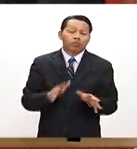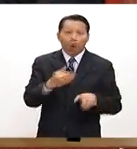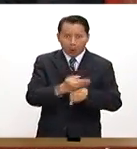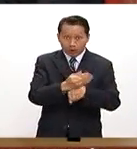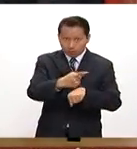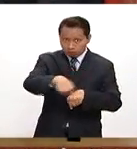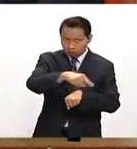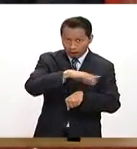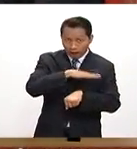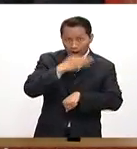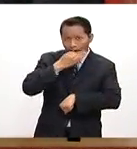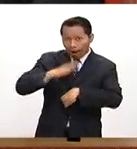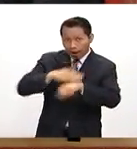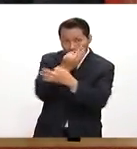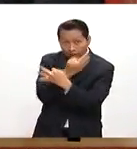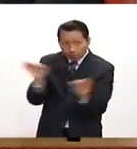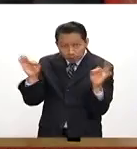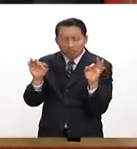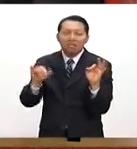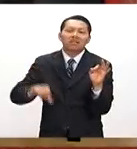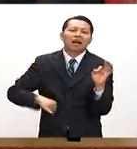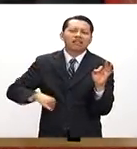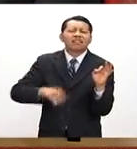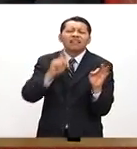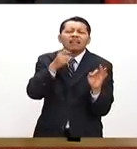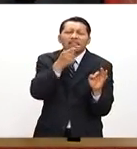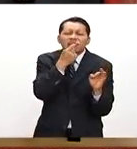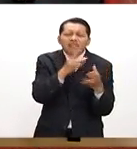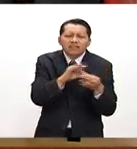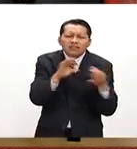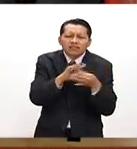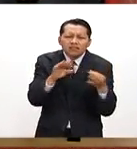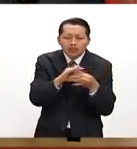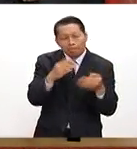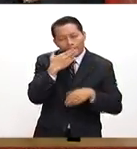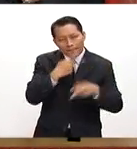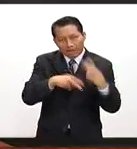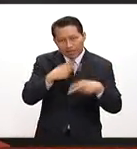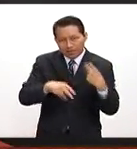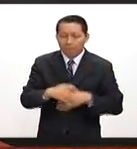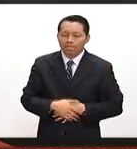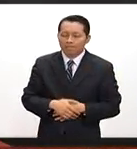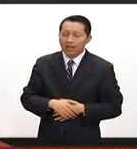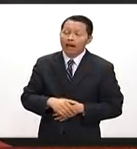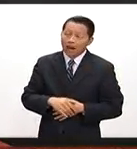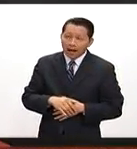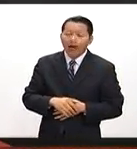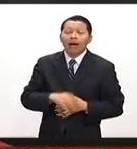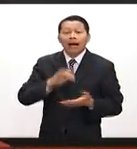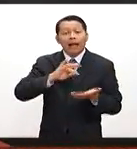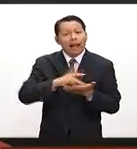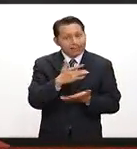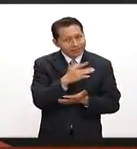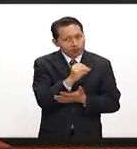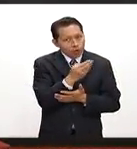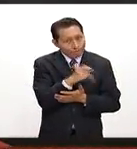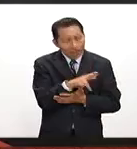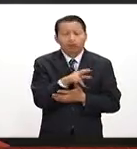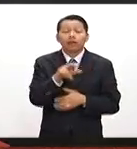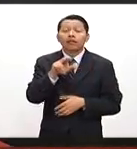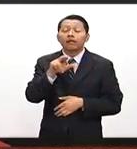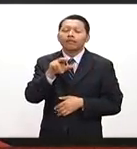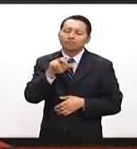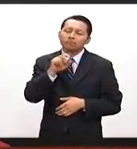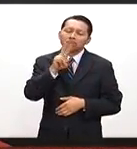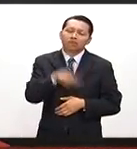convocatoria sumamente interesante. Cuéntanos de qué se trata y bienvenida. Muchas gracias, Omar. Así es, Laureate México